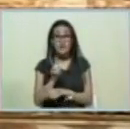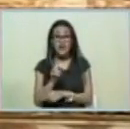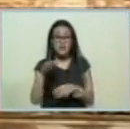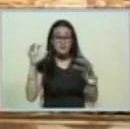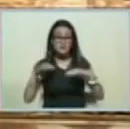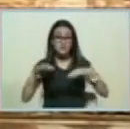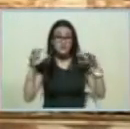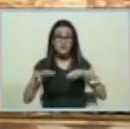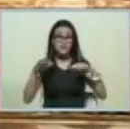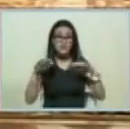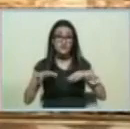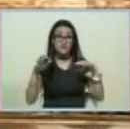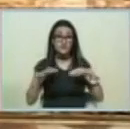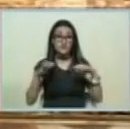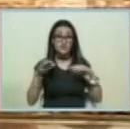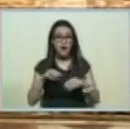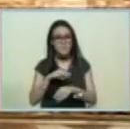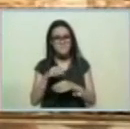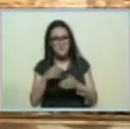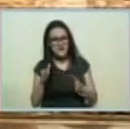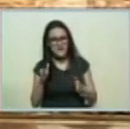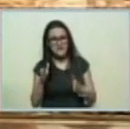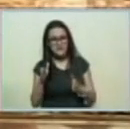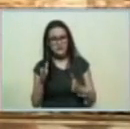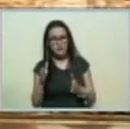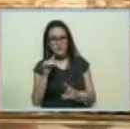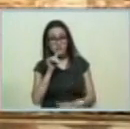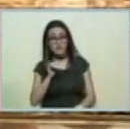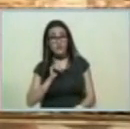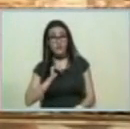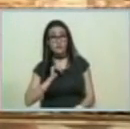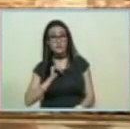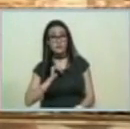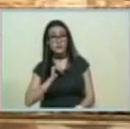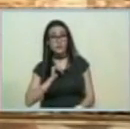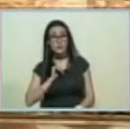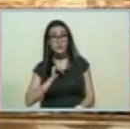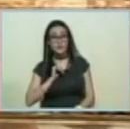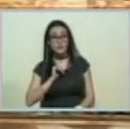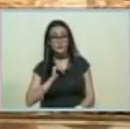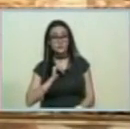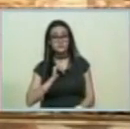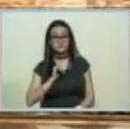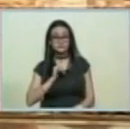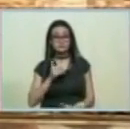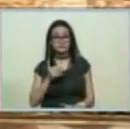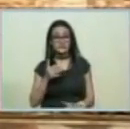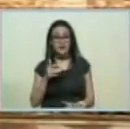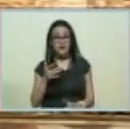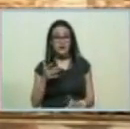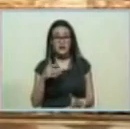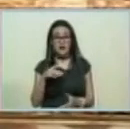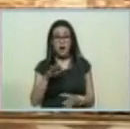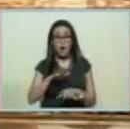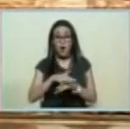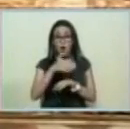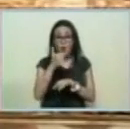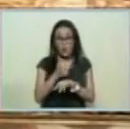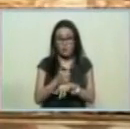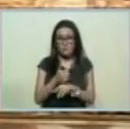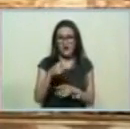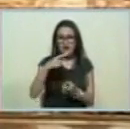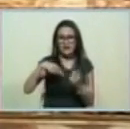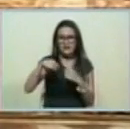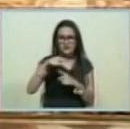informando el ministro Velázquez Araguayán, que producto, bueno, de todo este sistema de